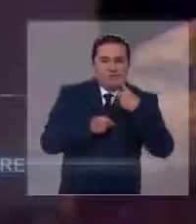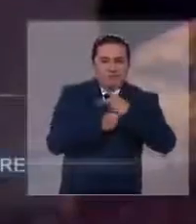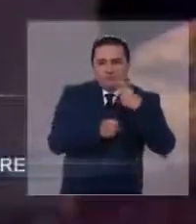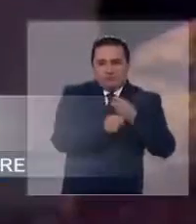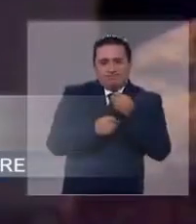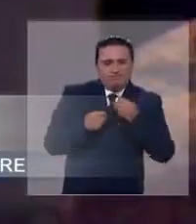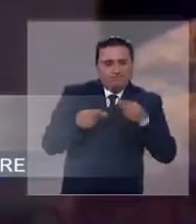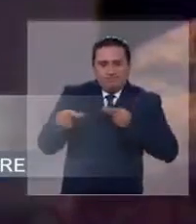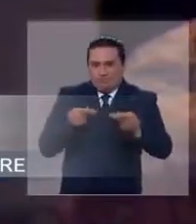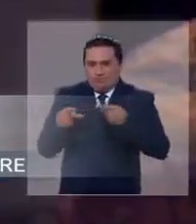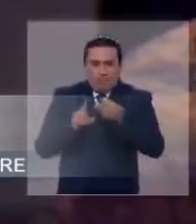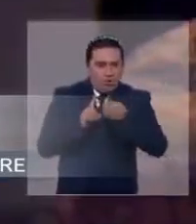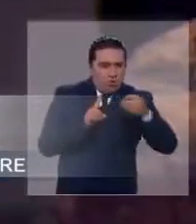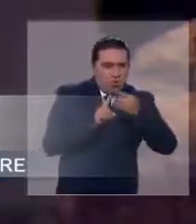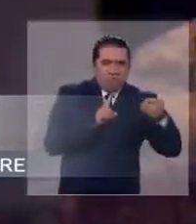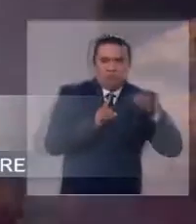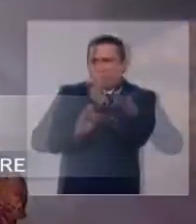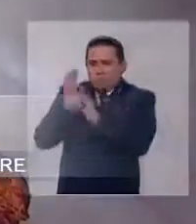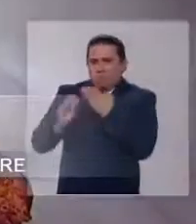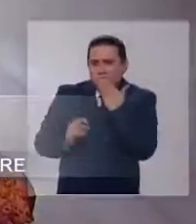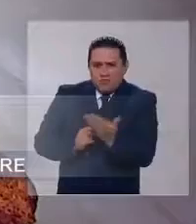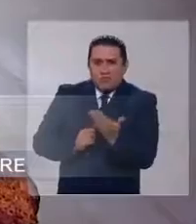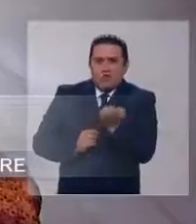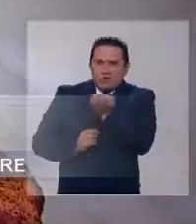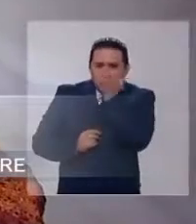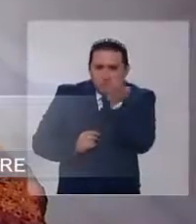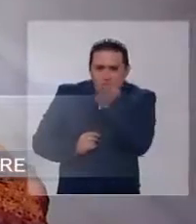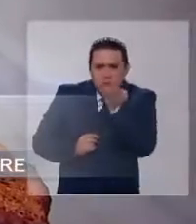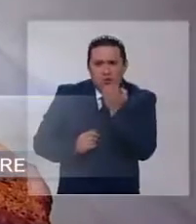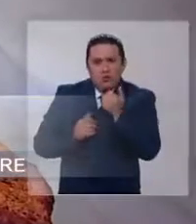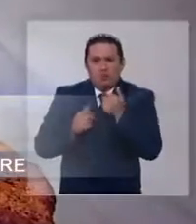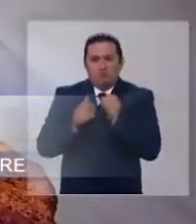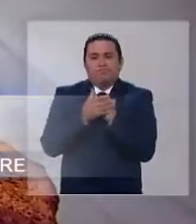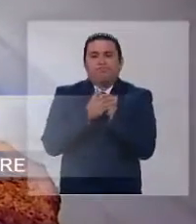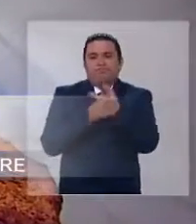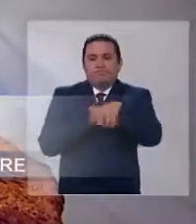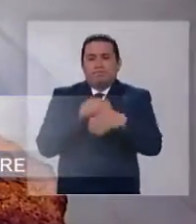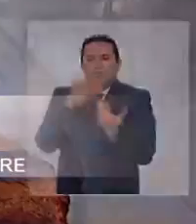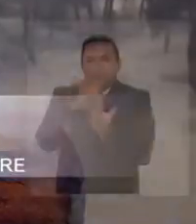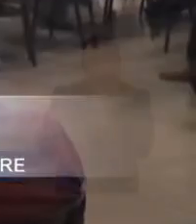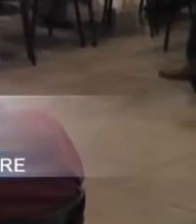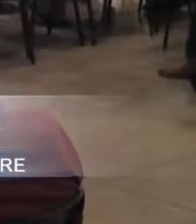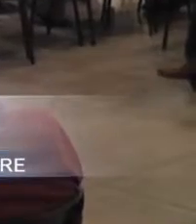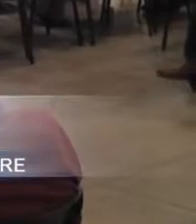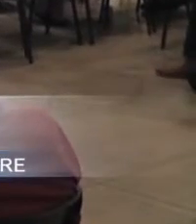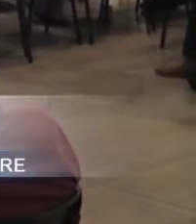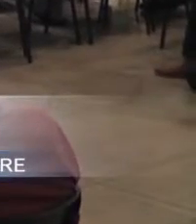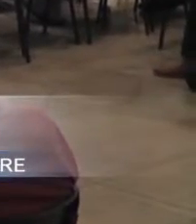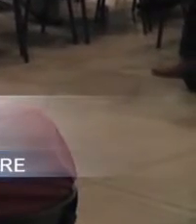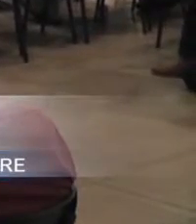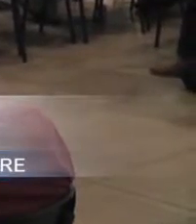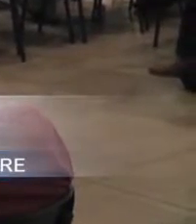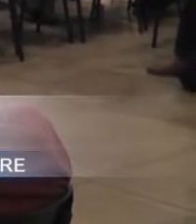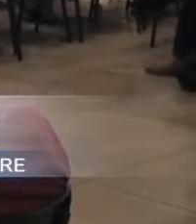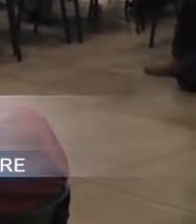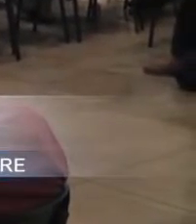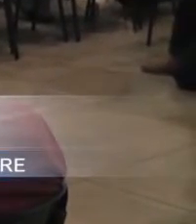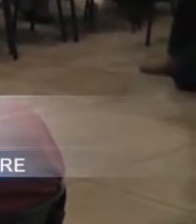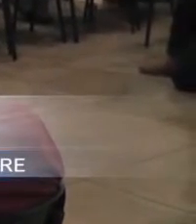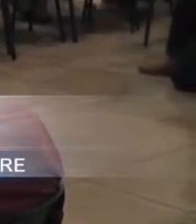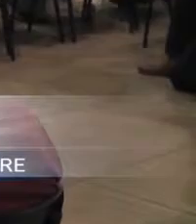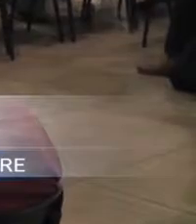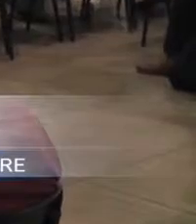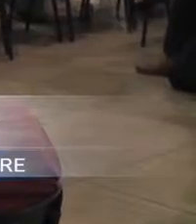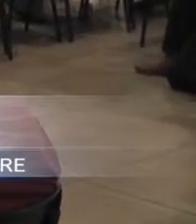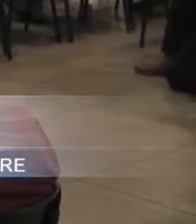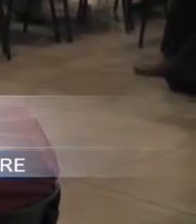El Instituto Nacional Electoral informó que más de 10.7 millones de personas mayores de 18 años vieron por televisión el tercer